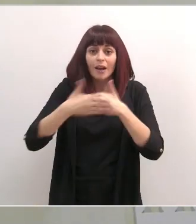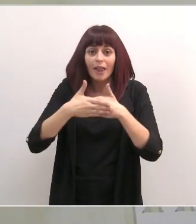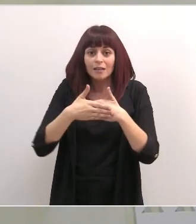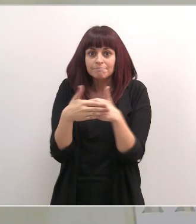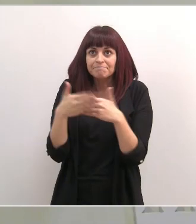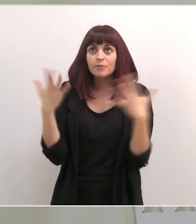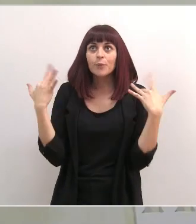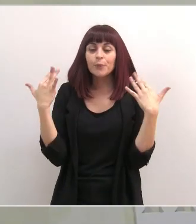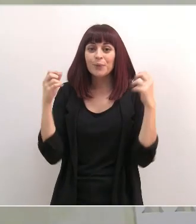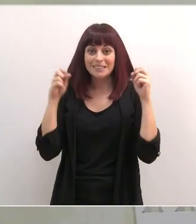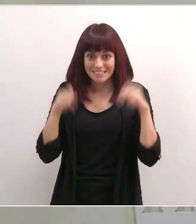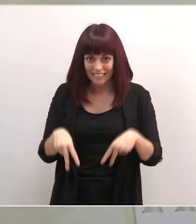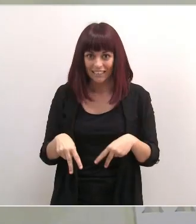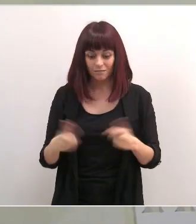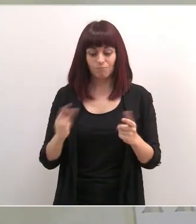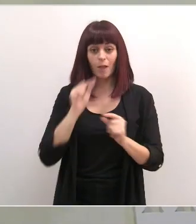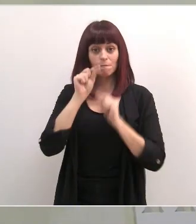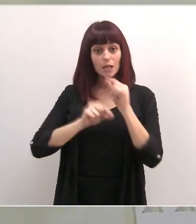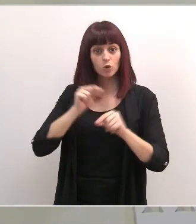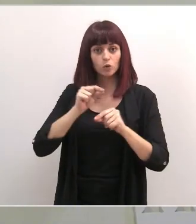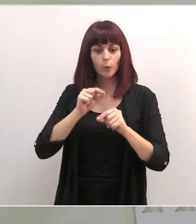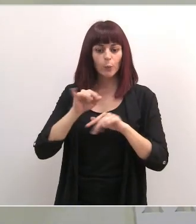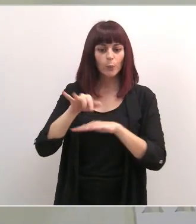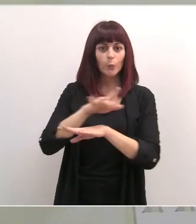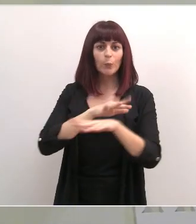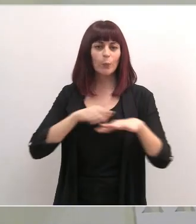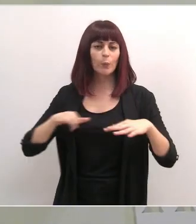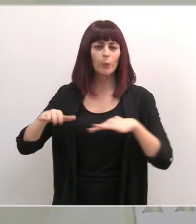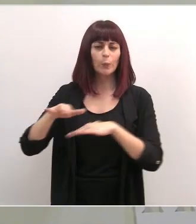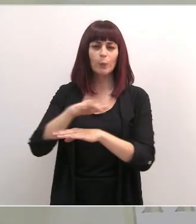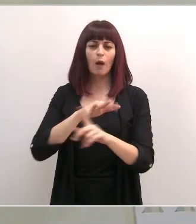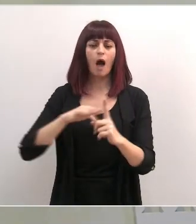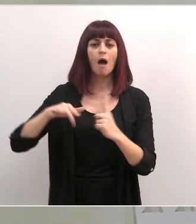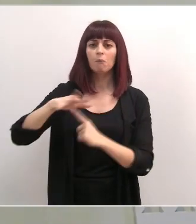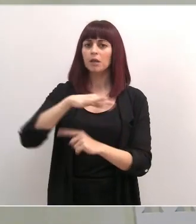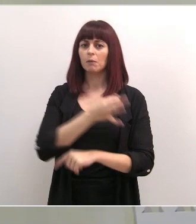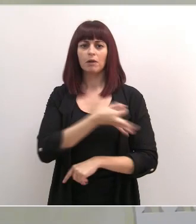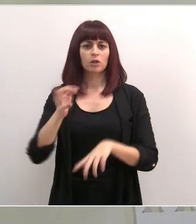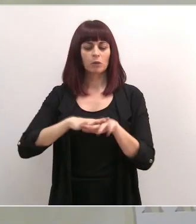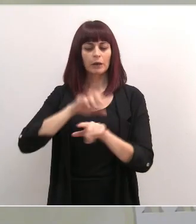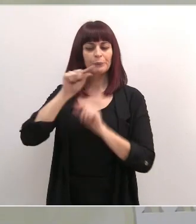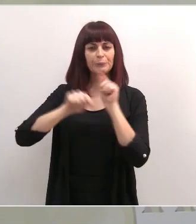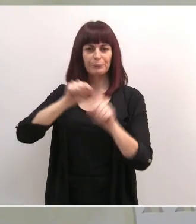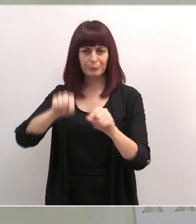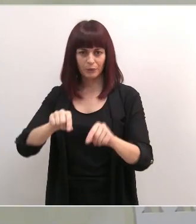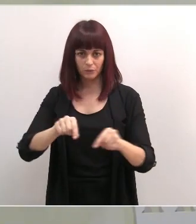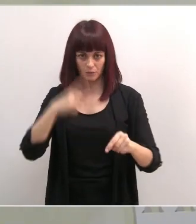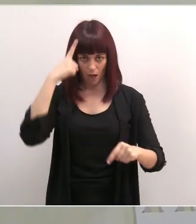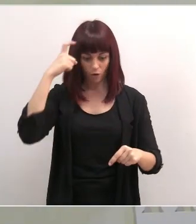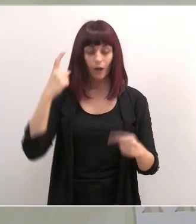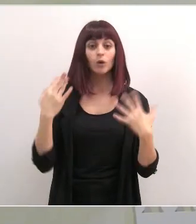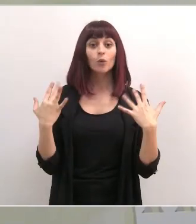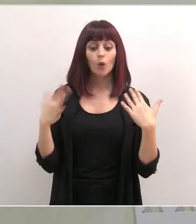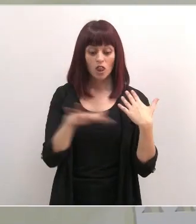sin ventilación, en los que los virus encuentran su clima perfecto para la propagación. Es muy importante recordar que la